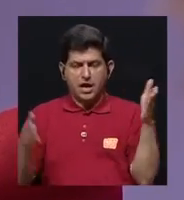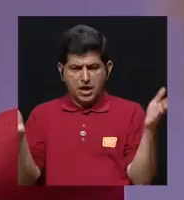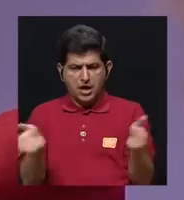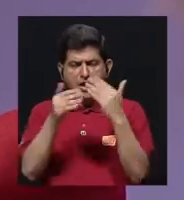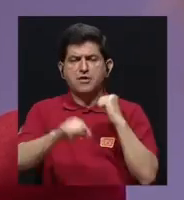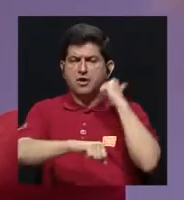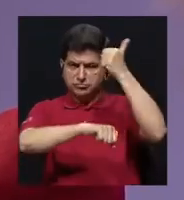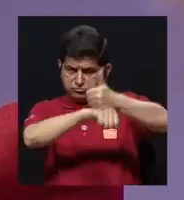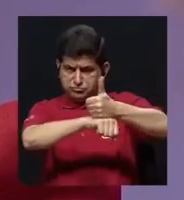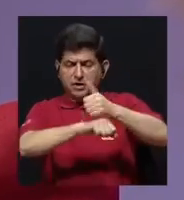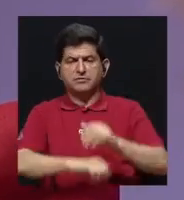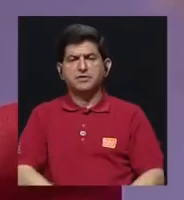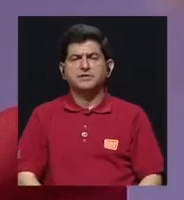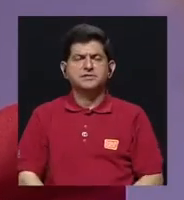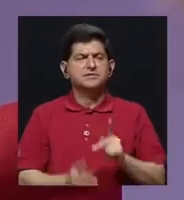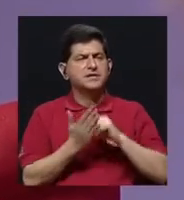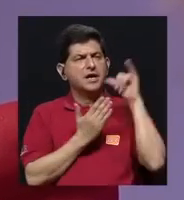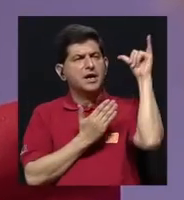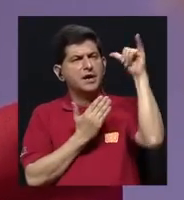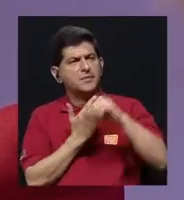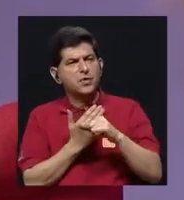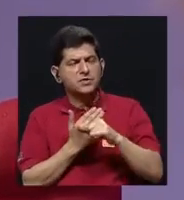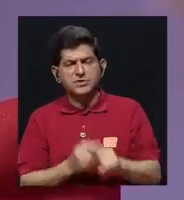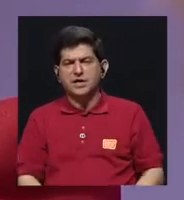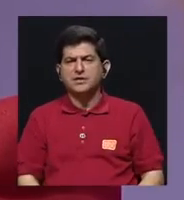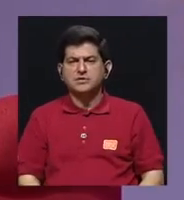promovió la creación de proyectos